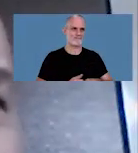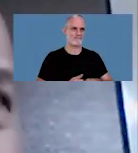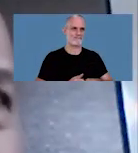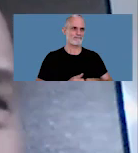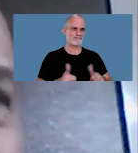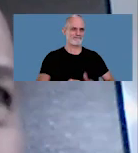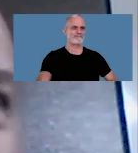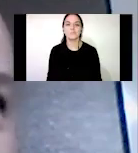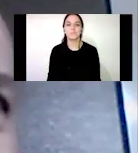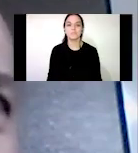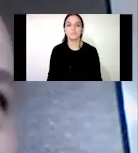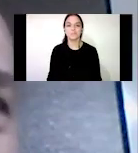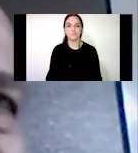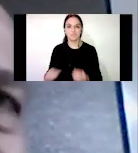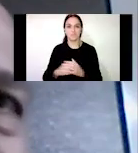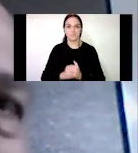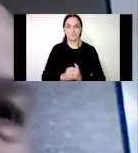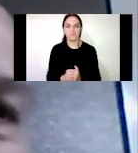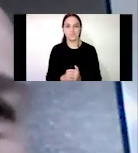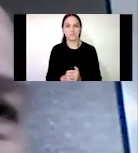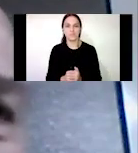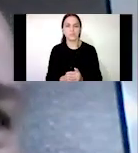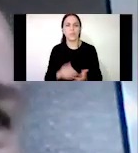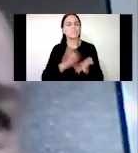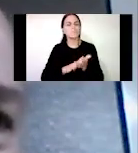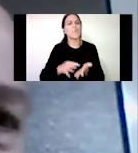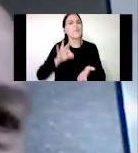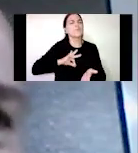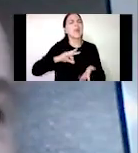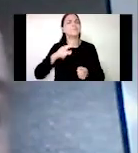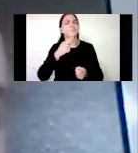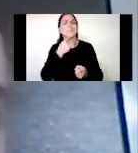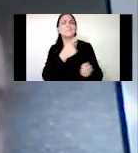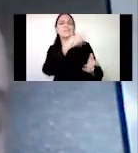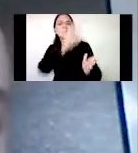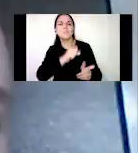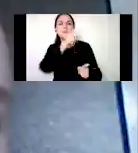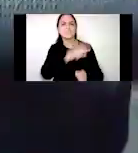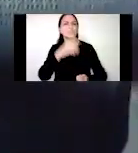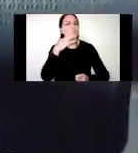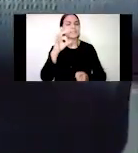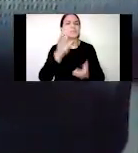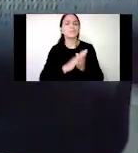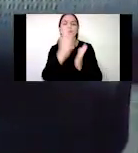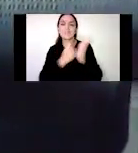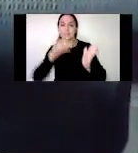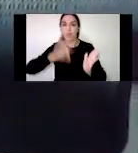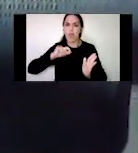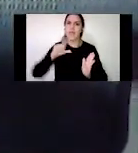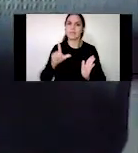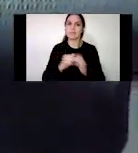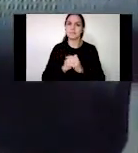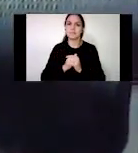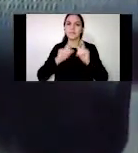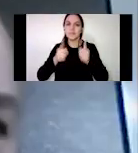Sí, me traía en ganancias, me traía el 160, que era retención de ganancias, Sí, y lo que